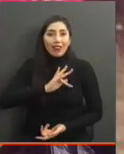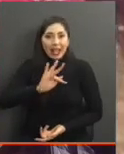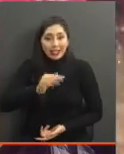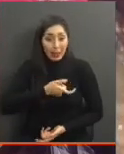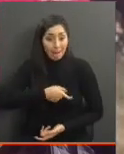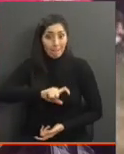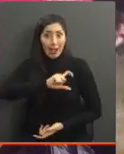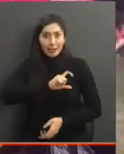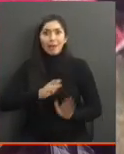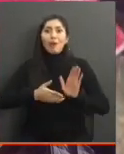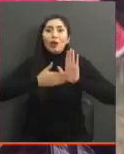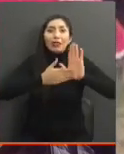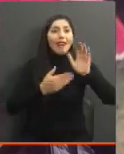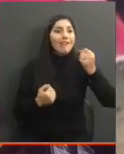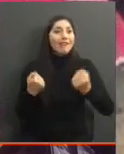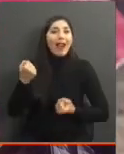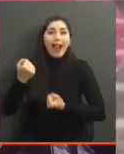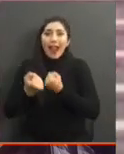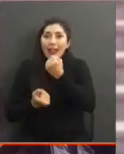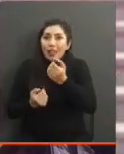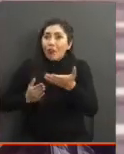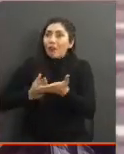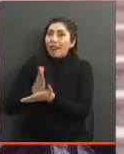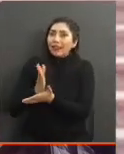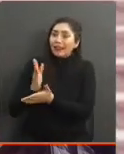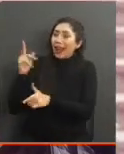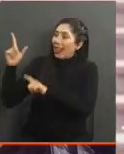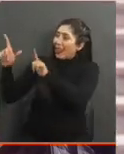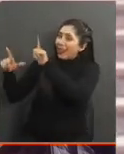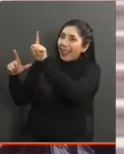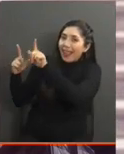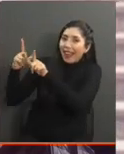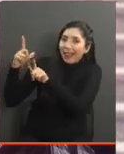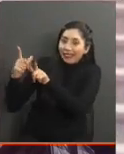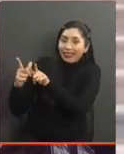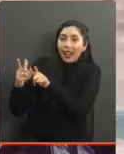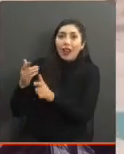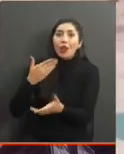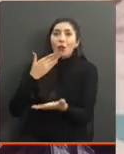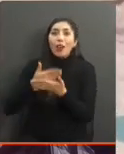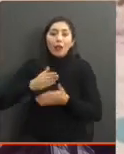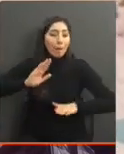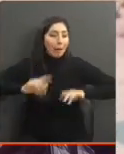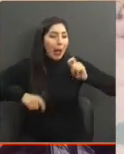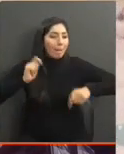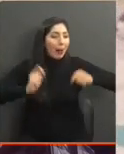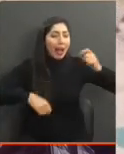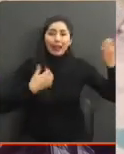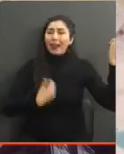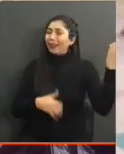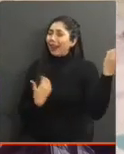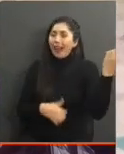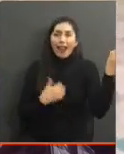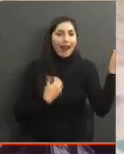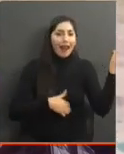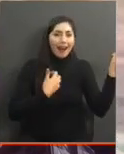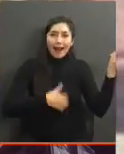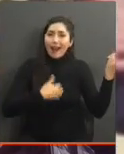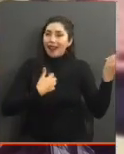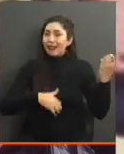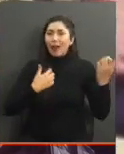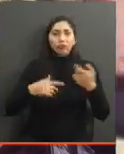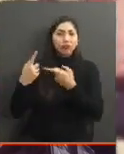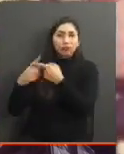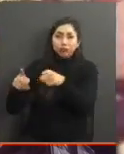la leyenda de Fabiola, esa narración fabulosa de cuando los bombos, platillos, guitarras, quenas y zampoñas fueron